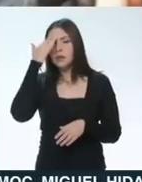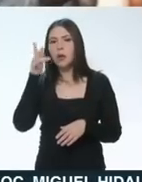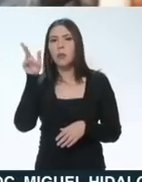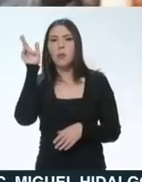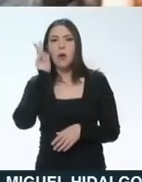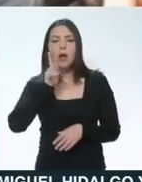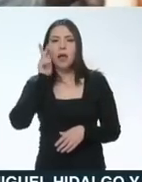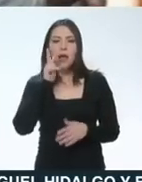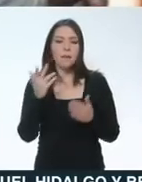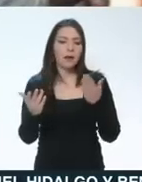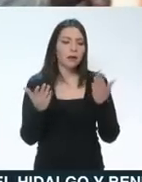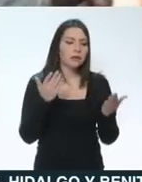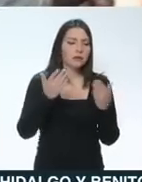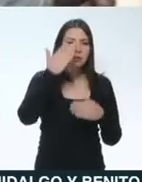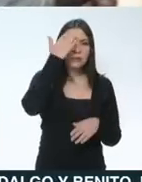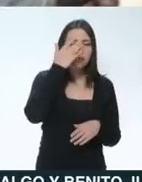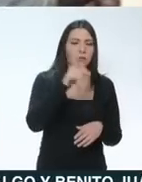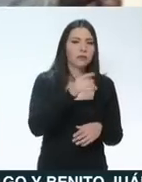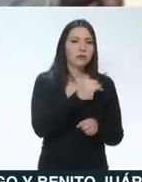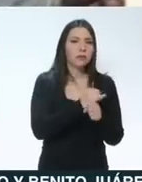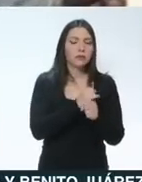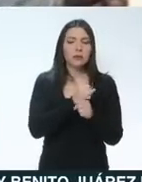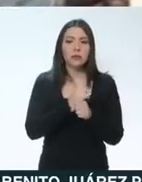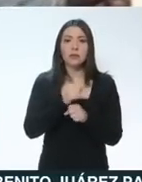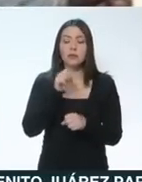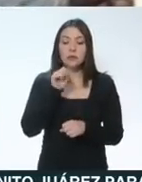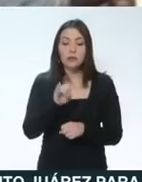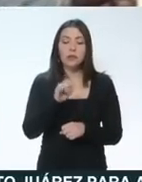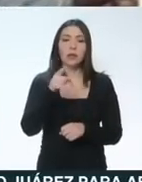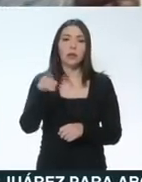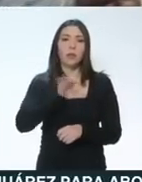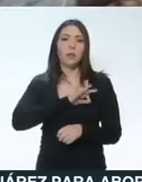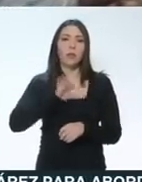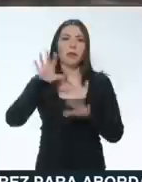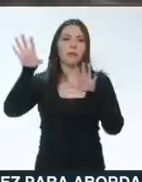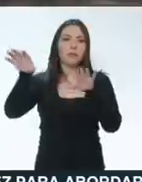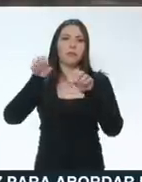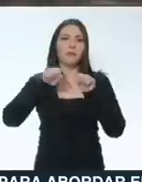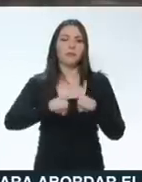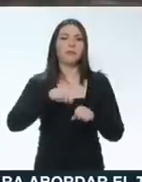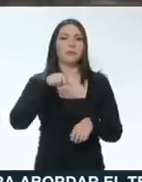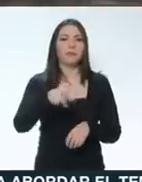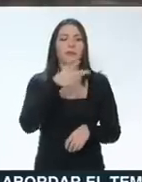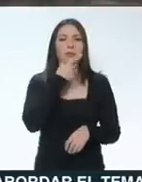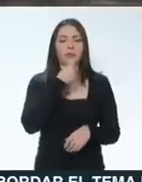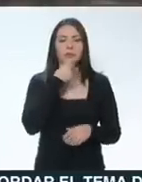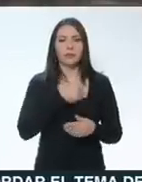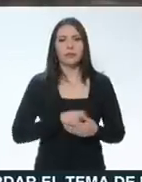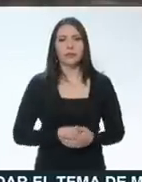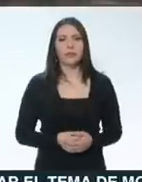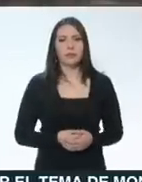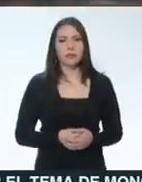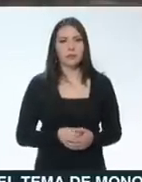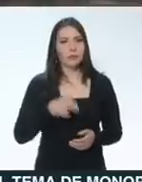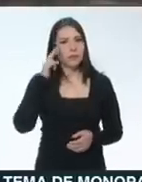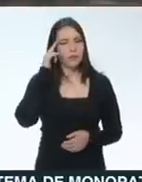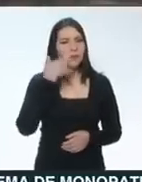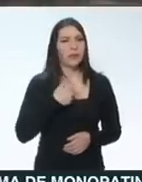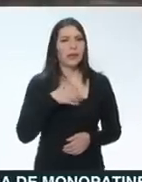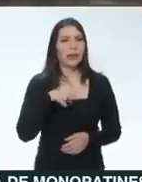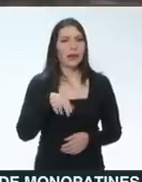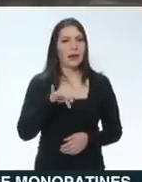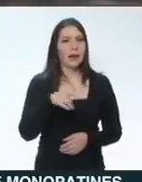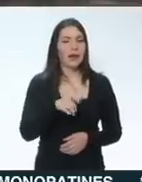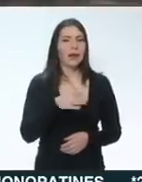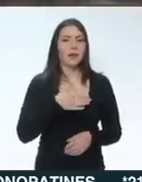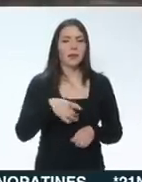pruebas necesarias para que se pueda detener a esta persona. Montserrat, soy Enrique, muy buenos días. ¿Cuál es tu sentir